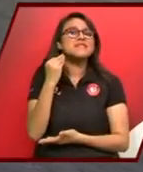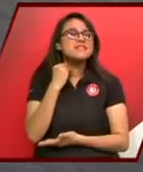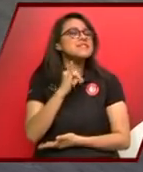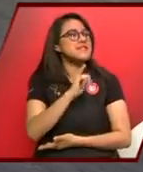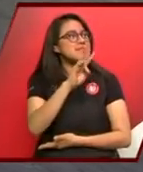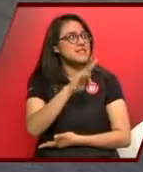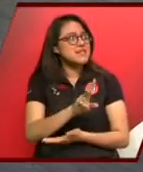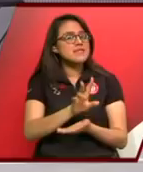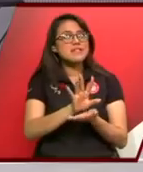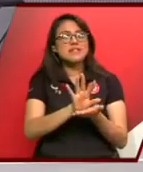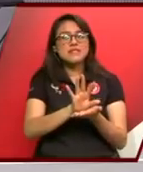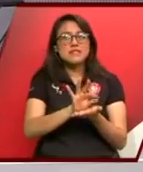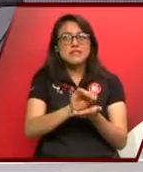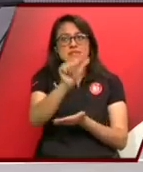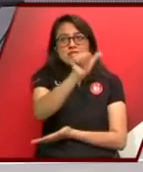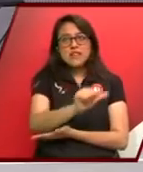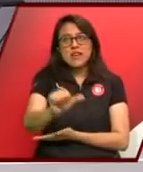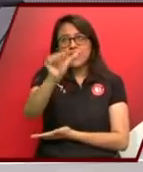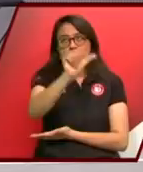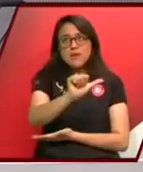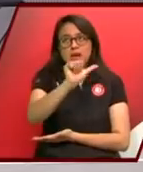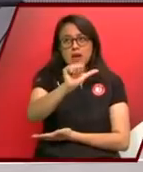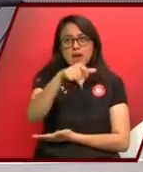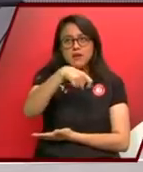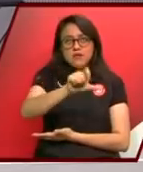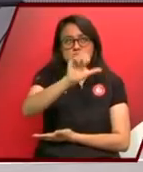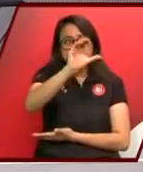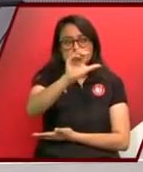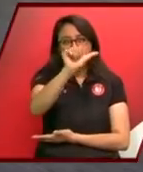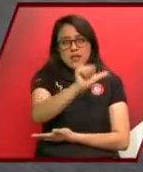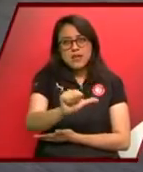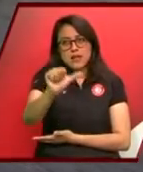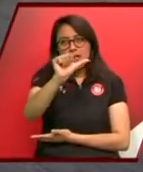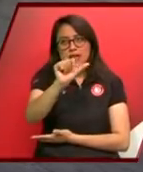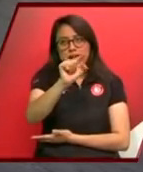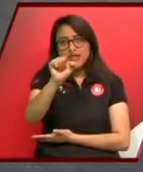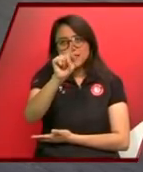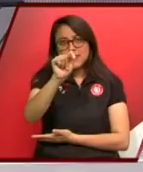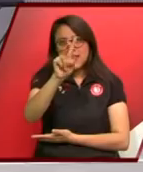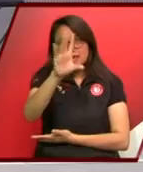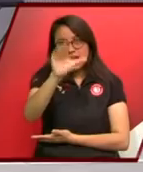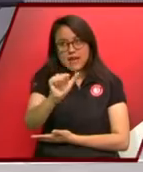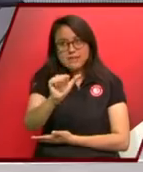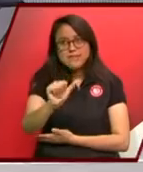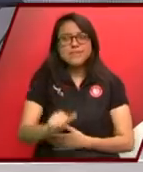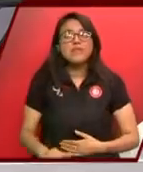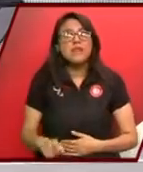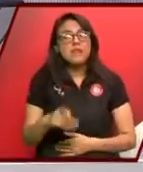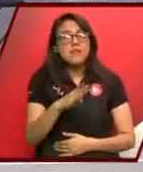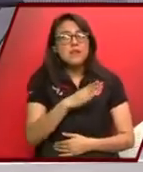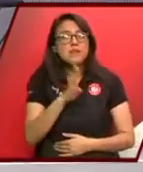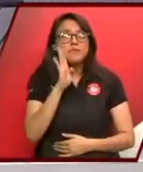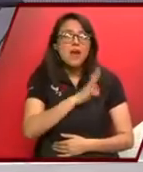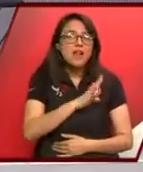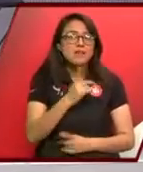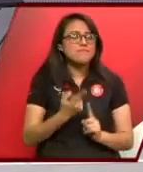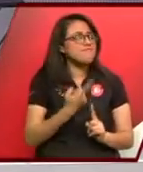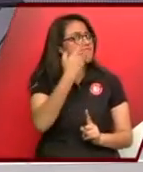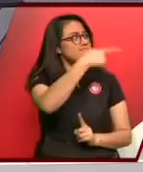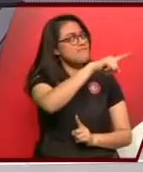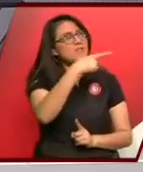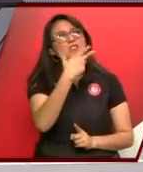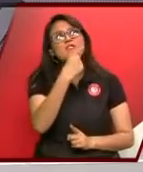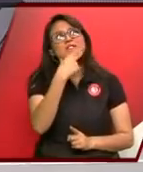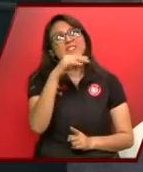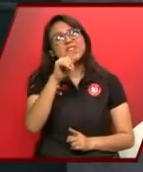Así es, el Twitter es @ Acusé Azteca. Azteca. Bueno, y si se porta mal, le manda al